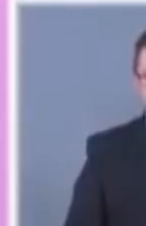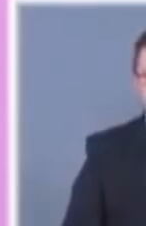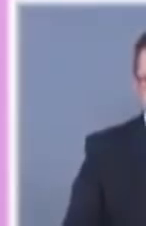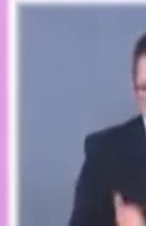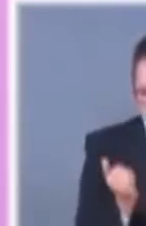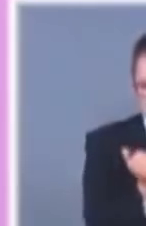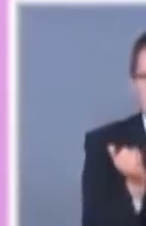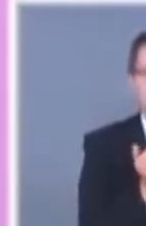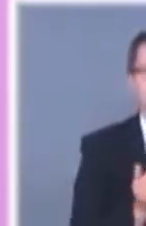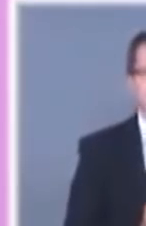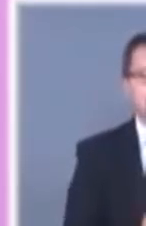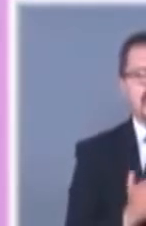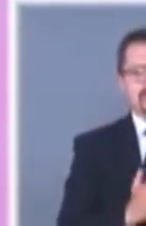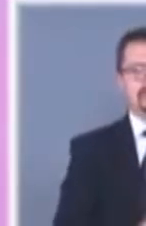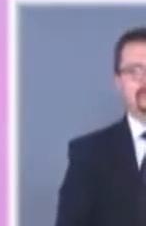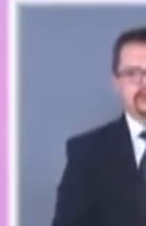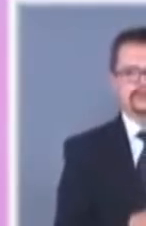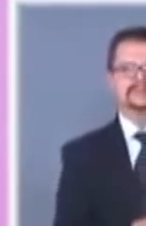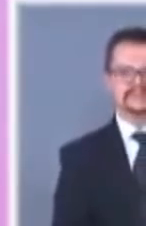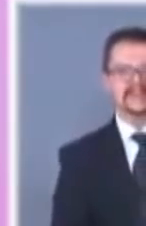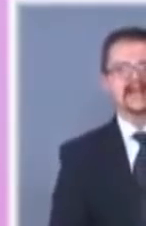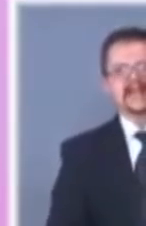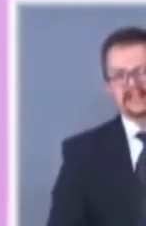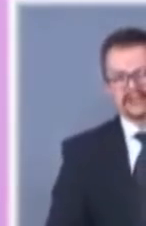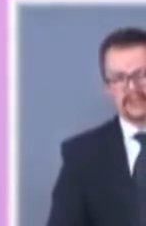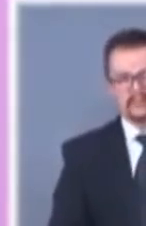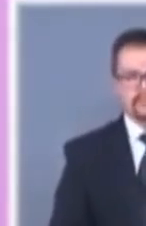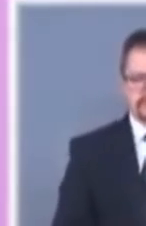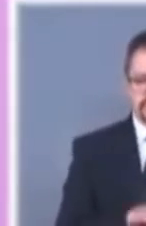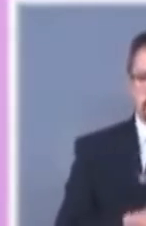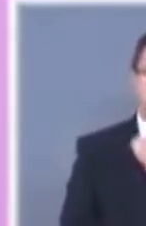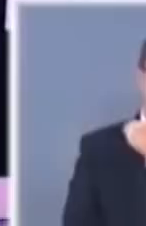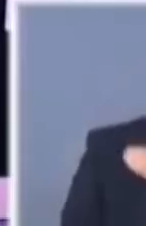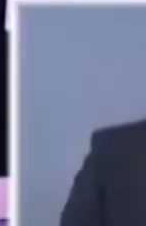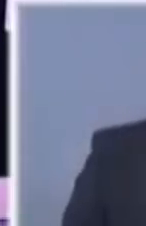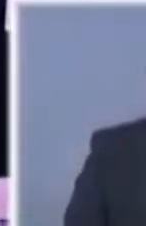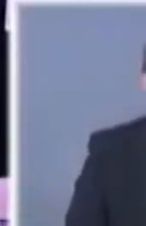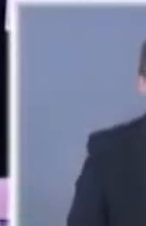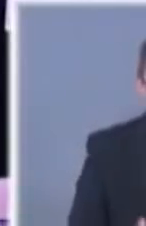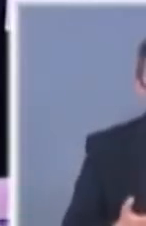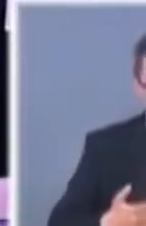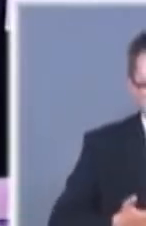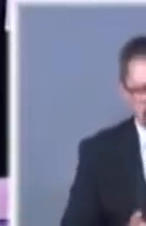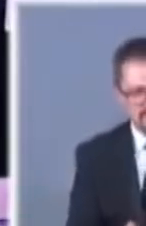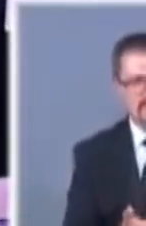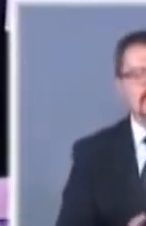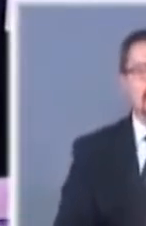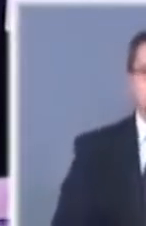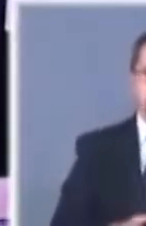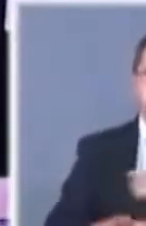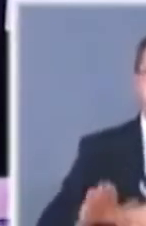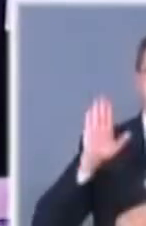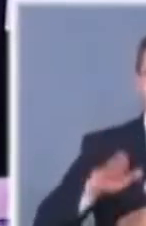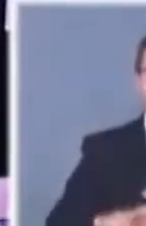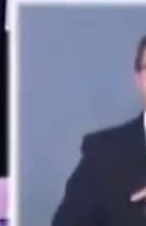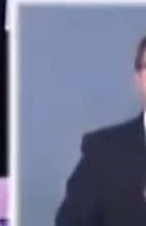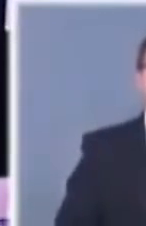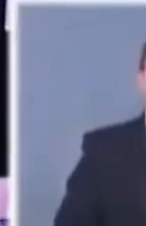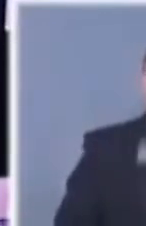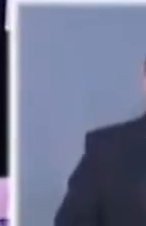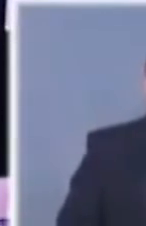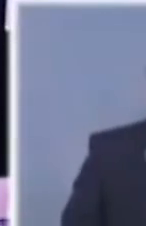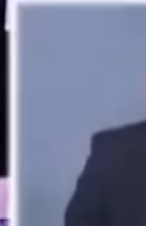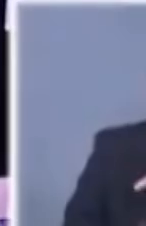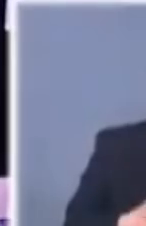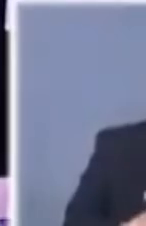te ha dado muchos puestos y él organizó al campo para votar, no para producir. Así es que no nos venga diciendo que él sabe